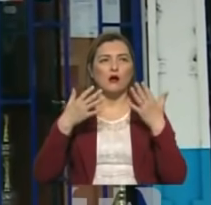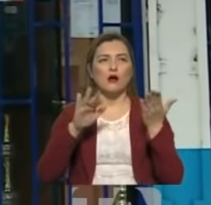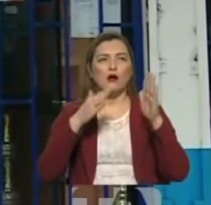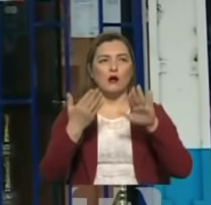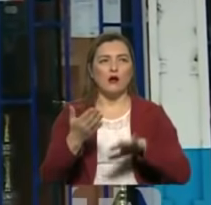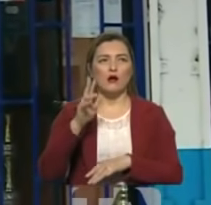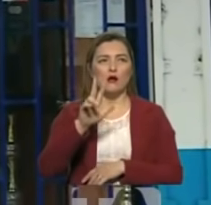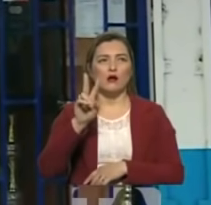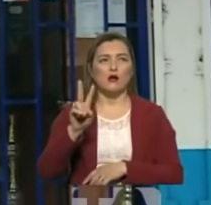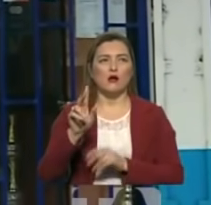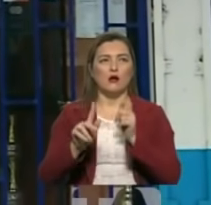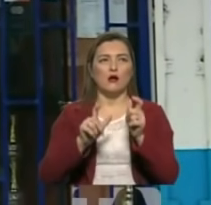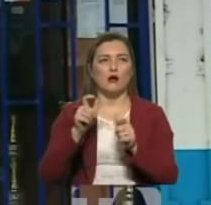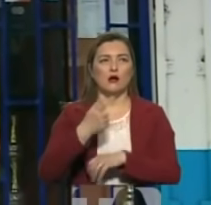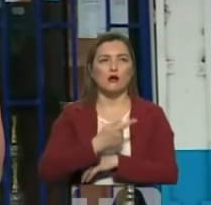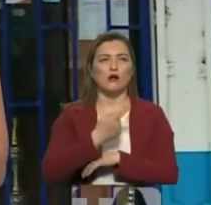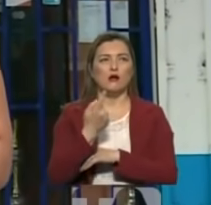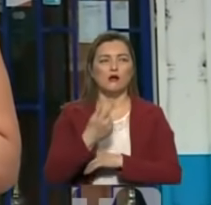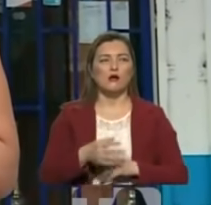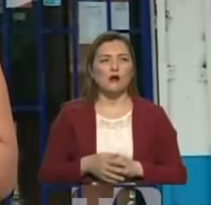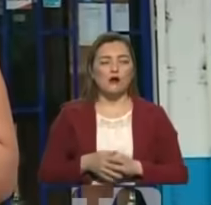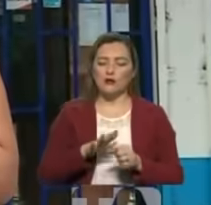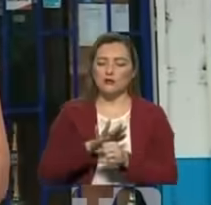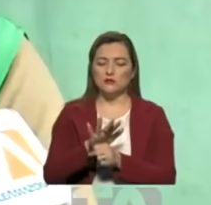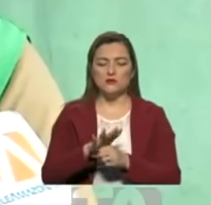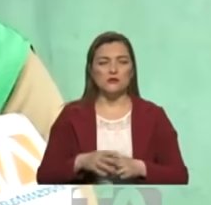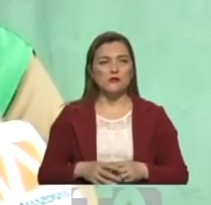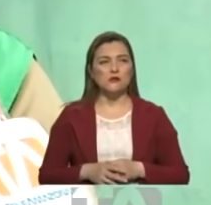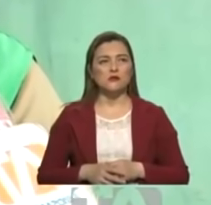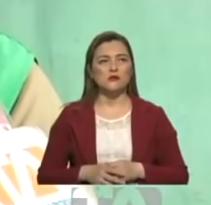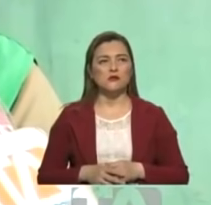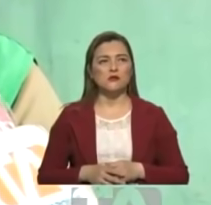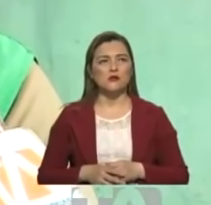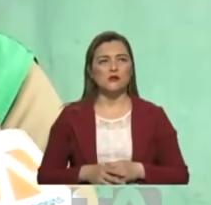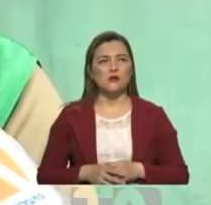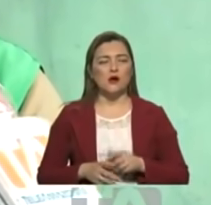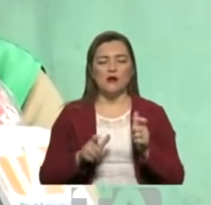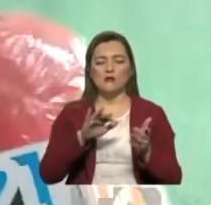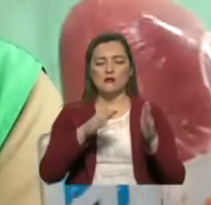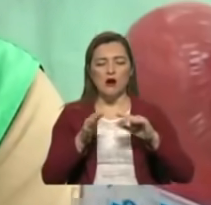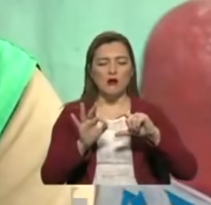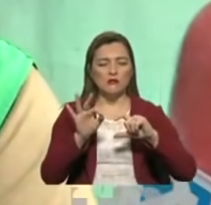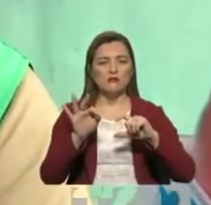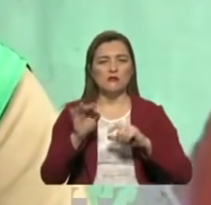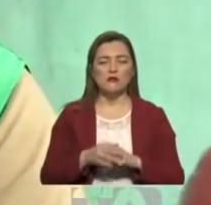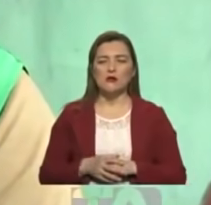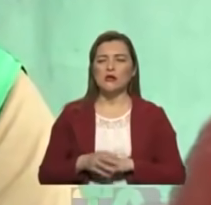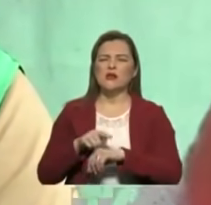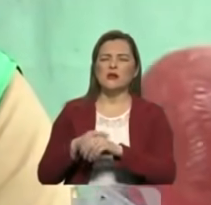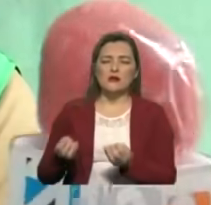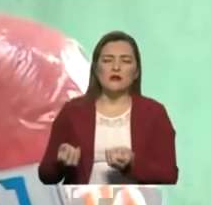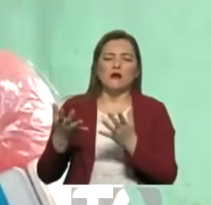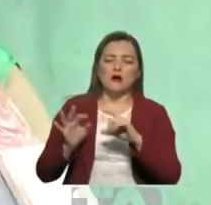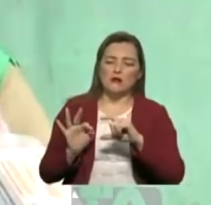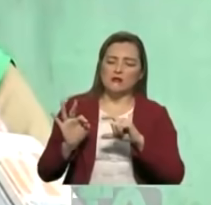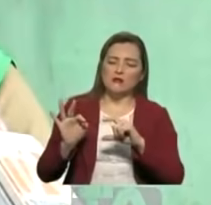mueren 32 personas por día por COVID-19. Sí, ha subido un poquito el índice de personas fallecidas. ¿Desde hace cuánto ustedes han sentido que